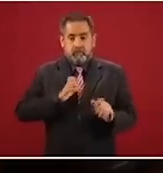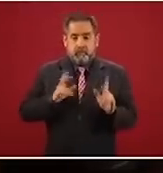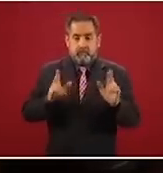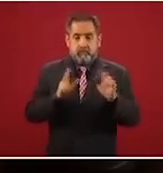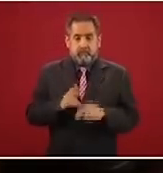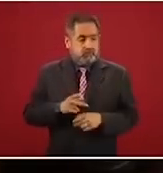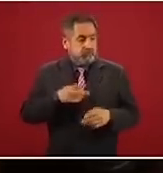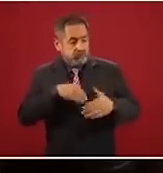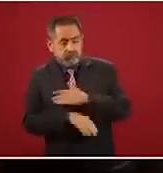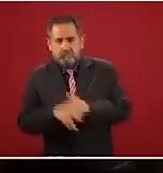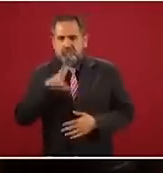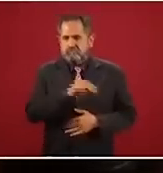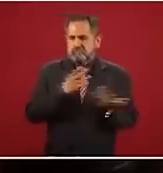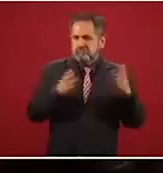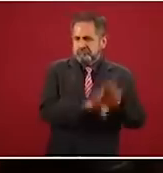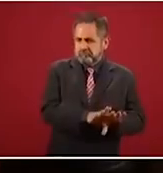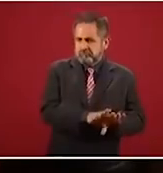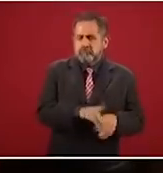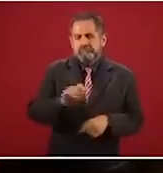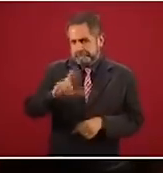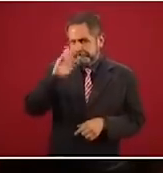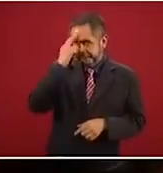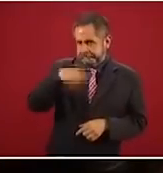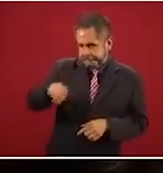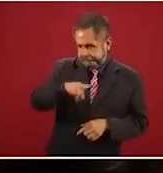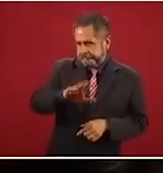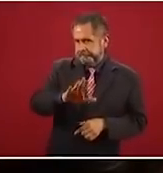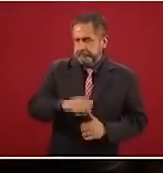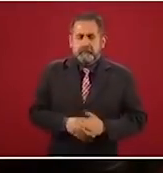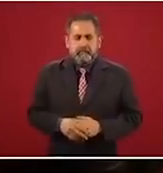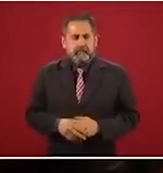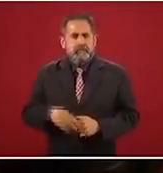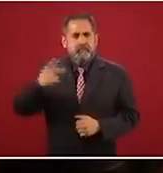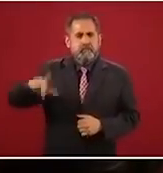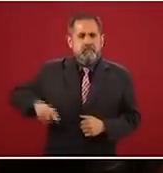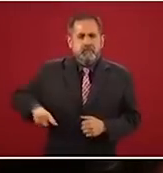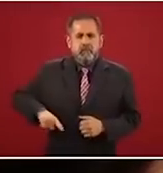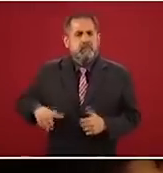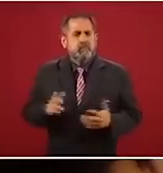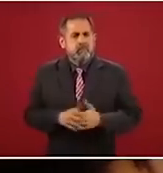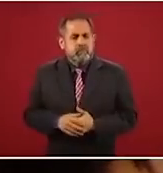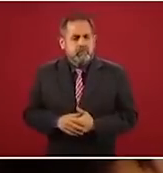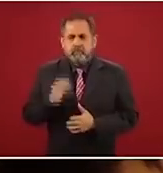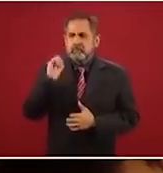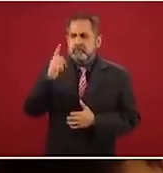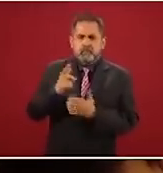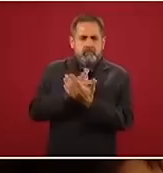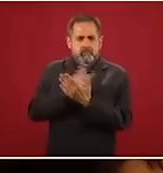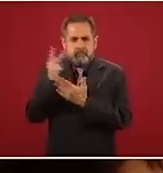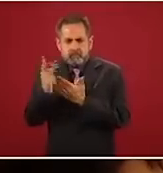le permitió entrar, algunos lo recordarán. ¿Su gobierno, presidente, ya tendrá algún